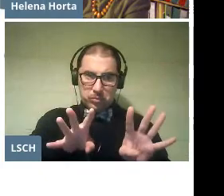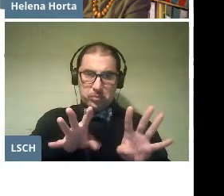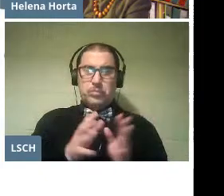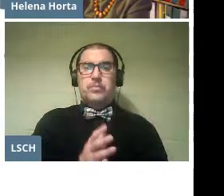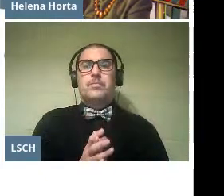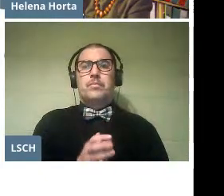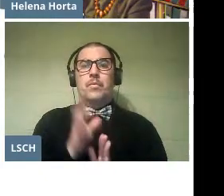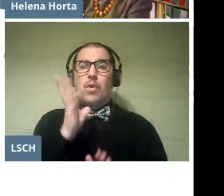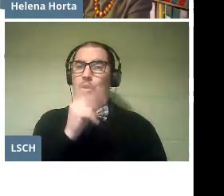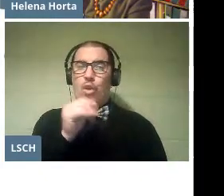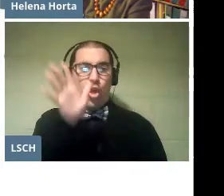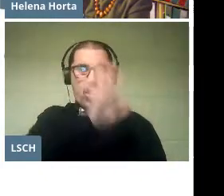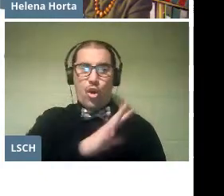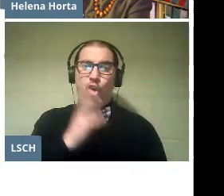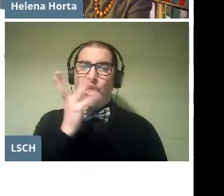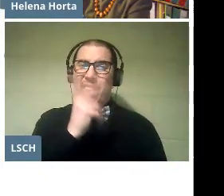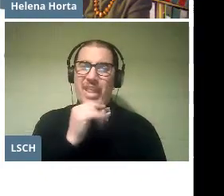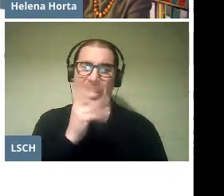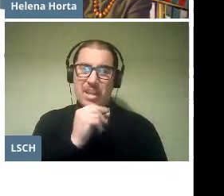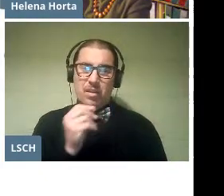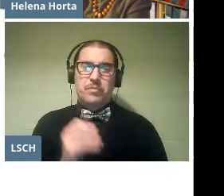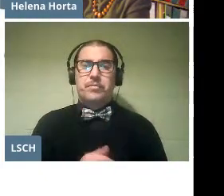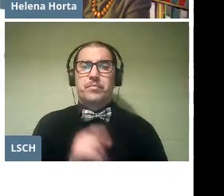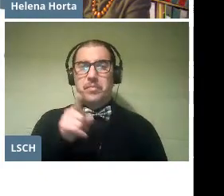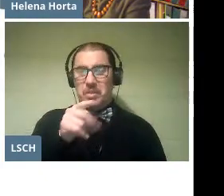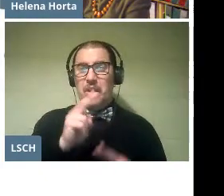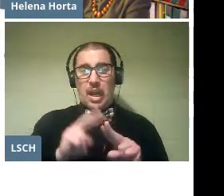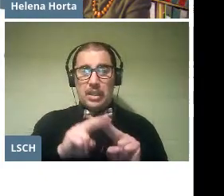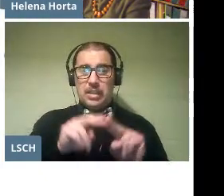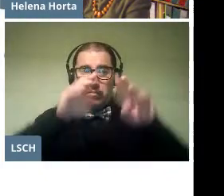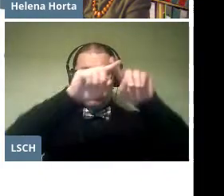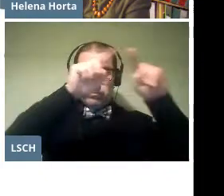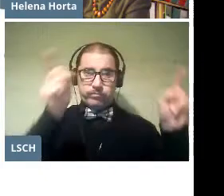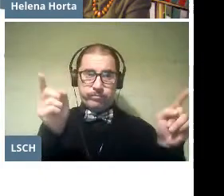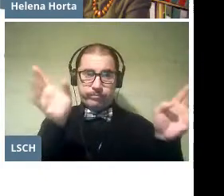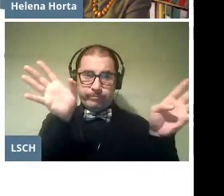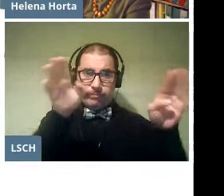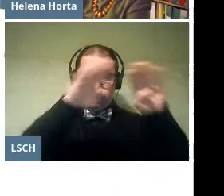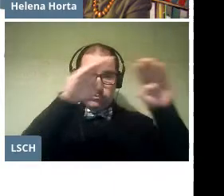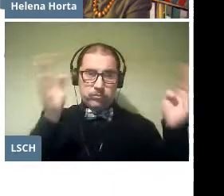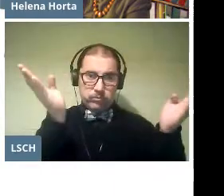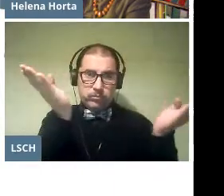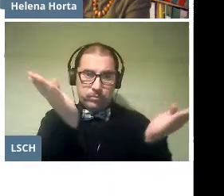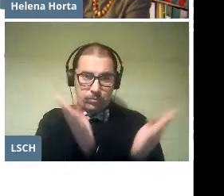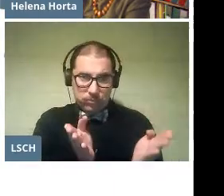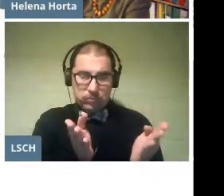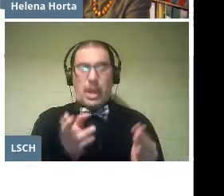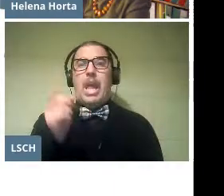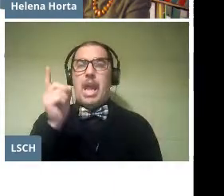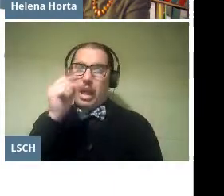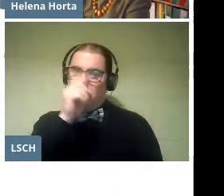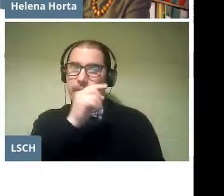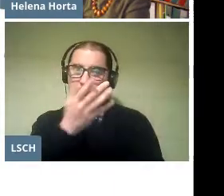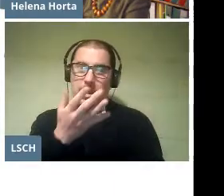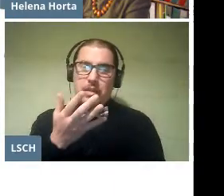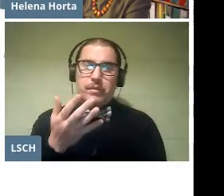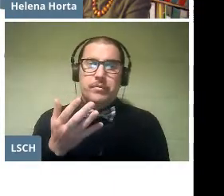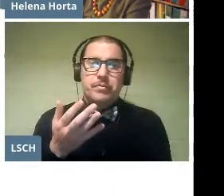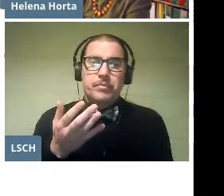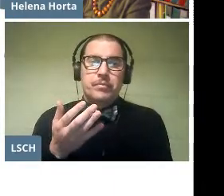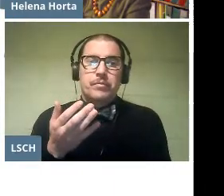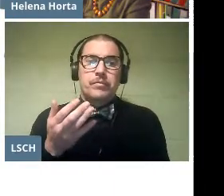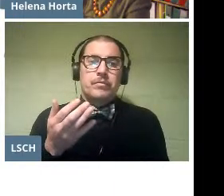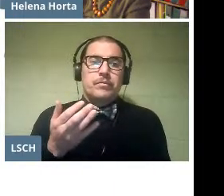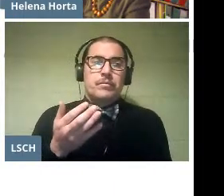teñidos también. El hacer esta forma trapezoidal era toda una